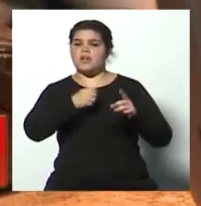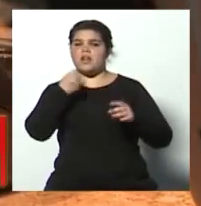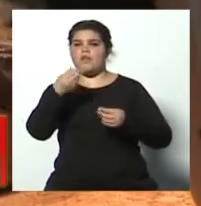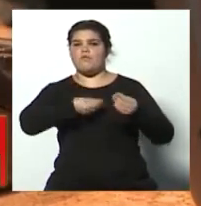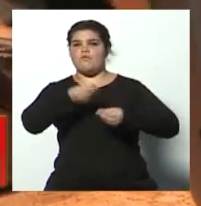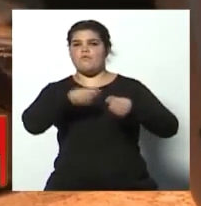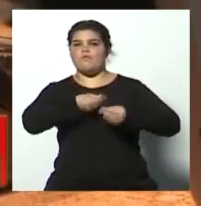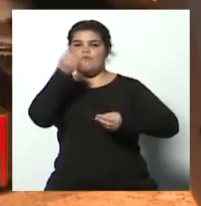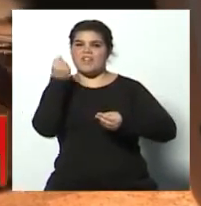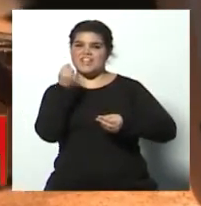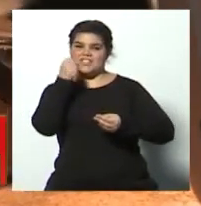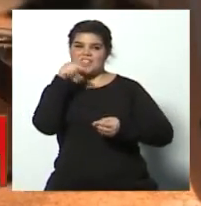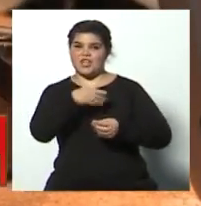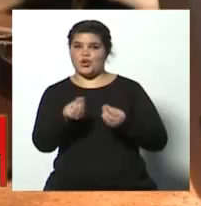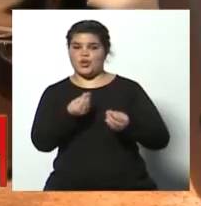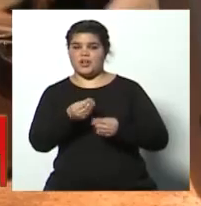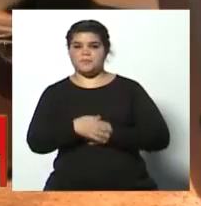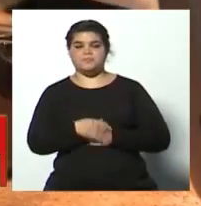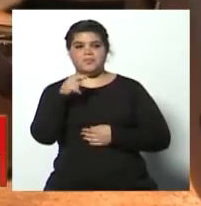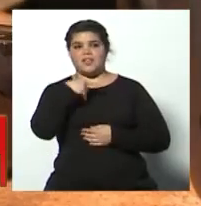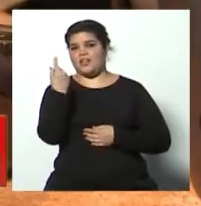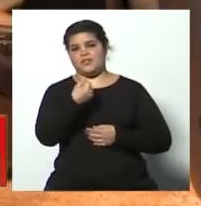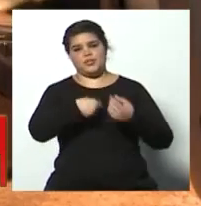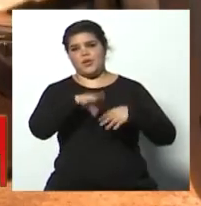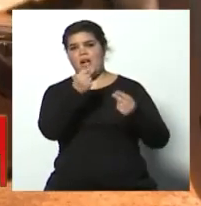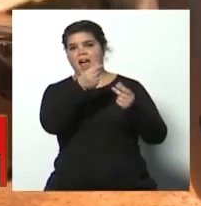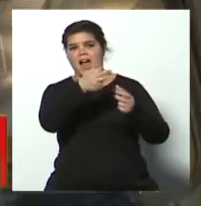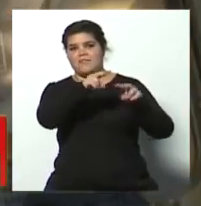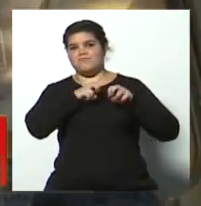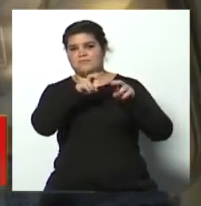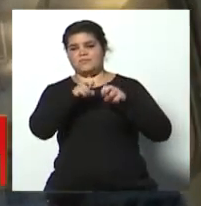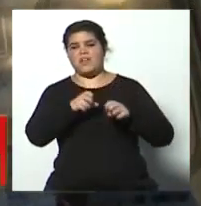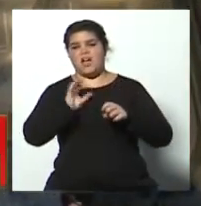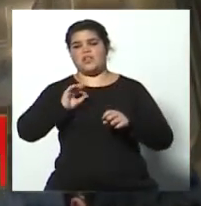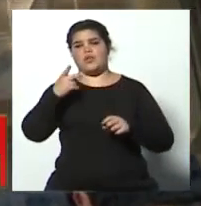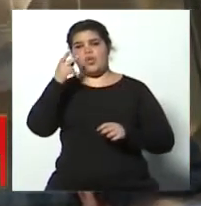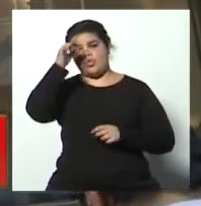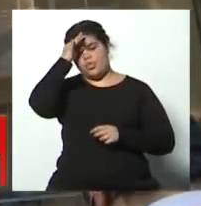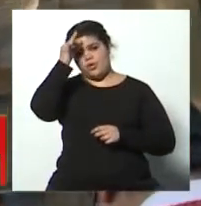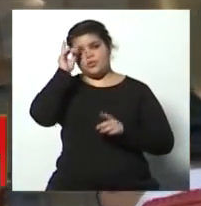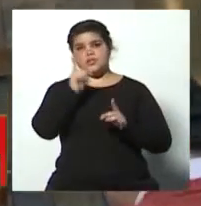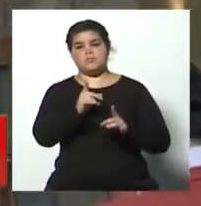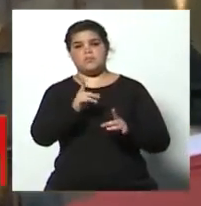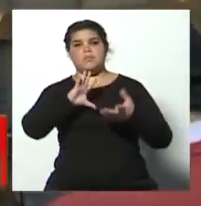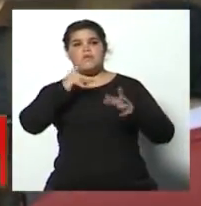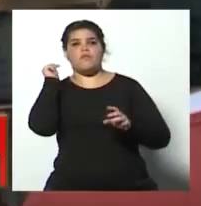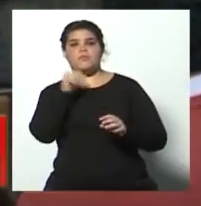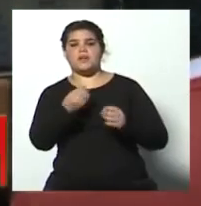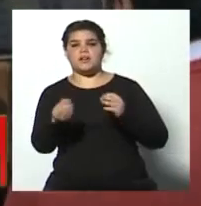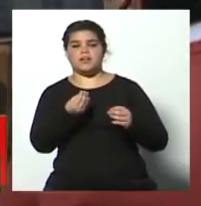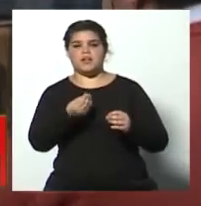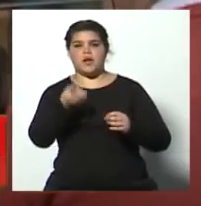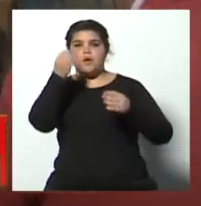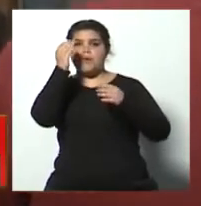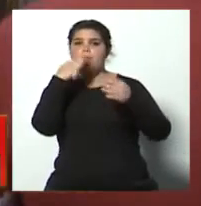sector financiero que ha sido el principal ganador en este último 12 años con este modelo. Los bancos